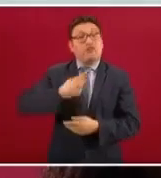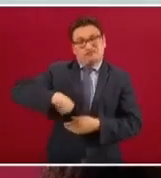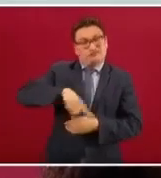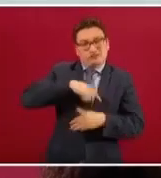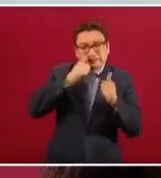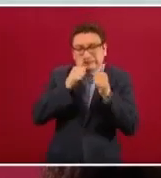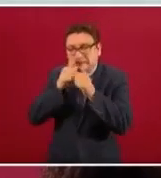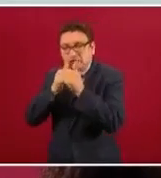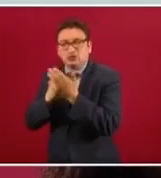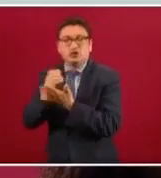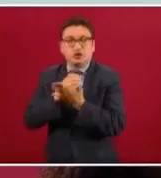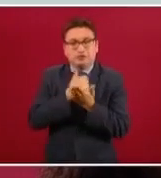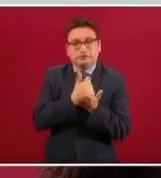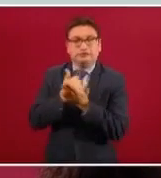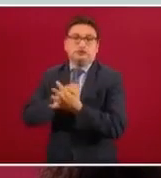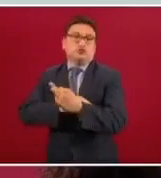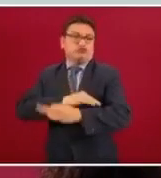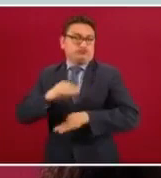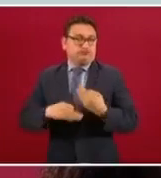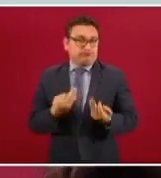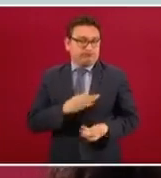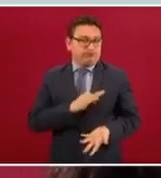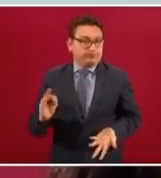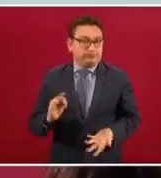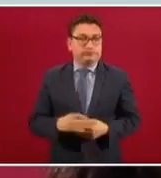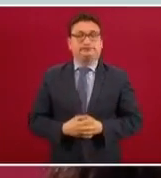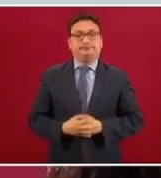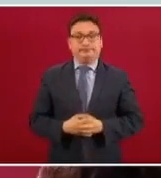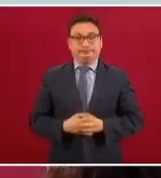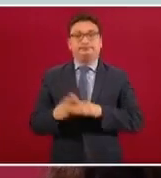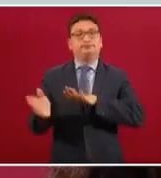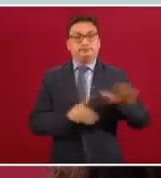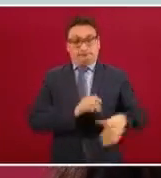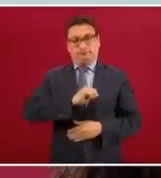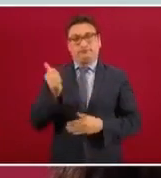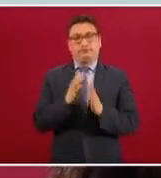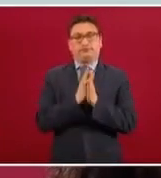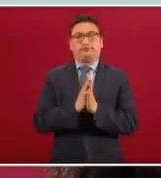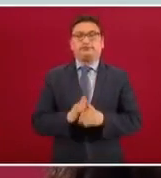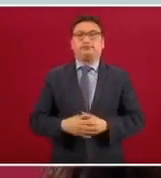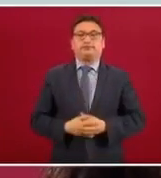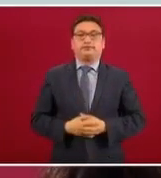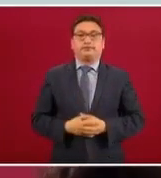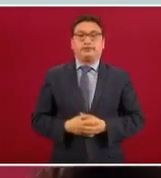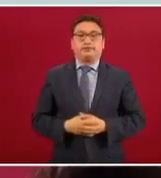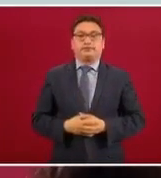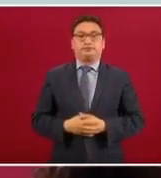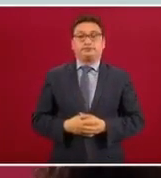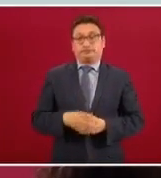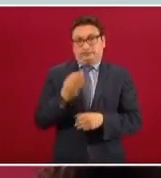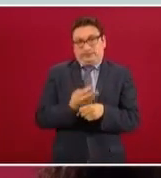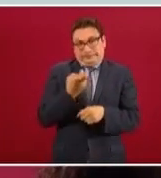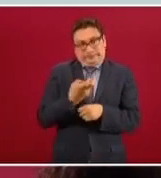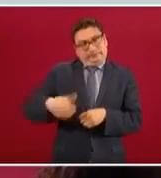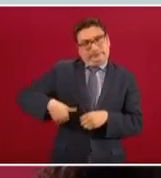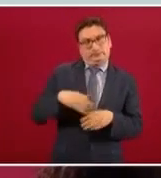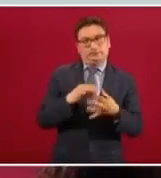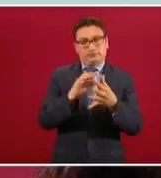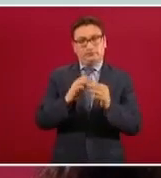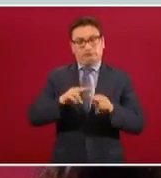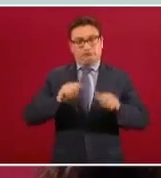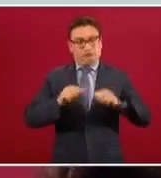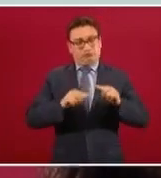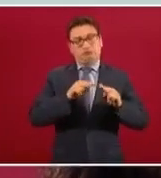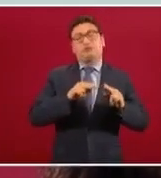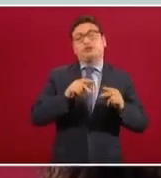atender a todas, ¿sí? La siguiente, por favor. Aquí está lo que decía, la lista